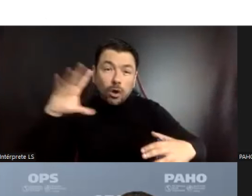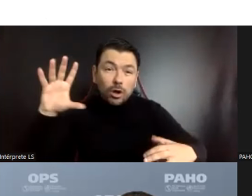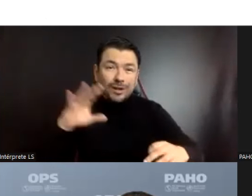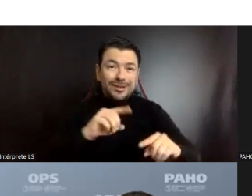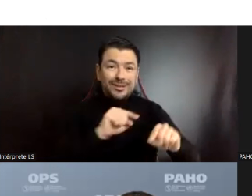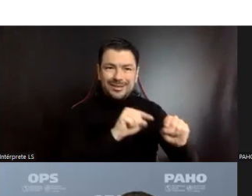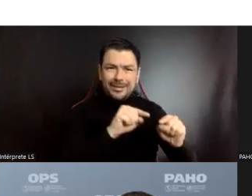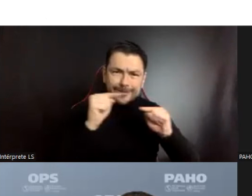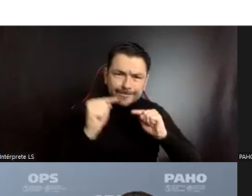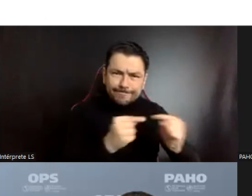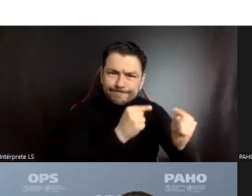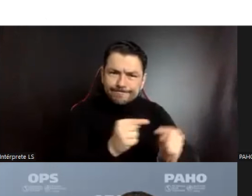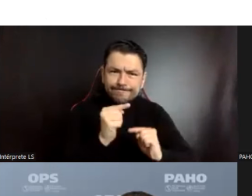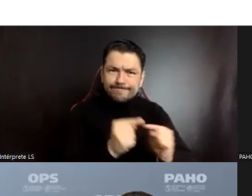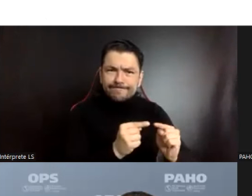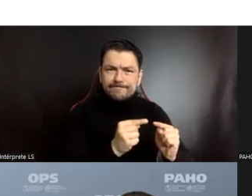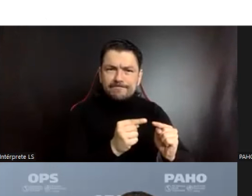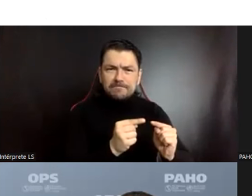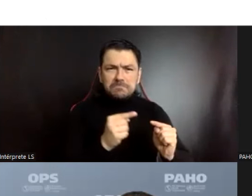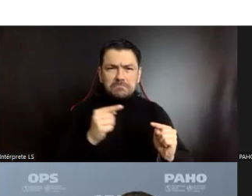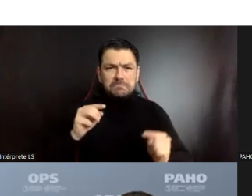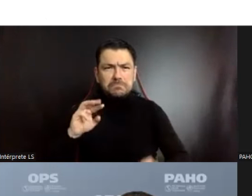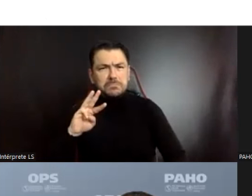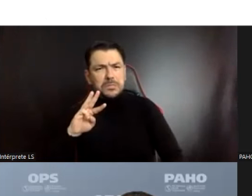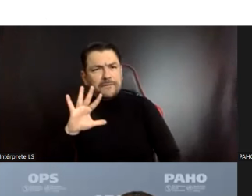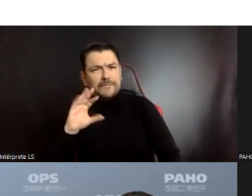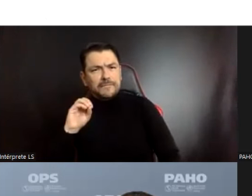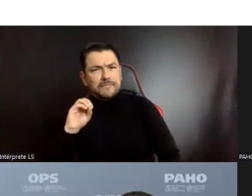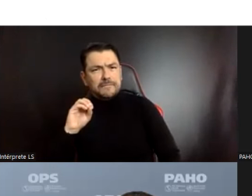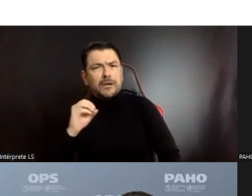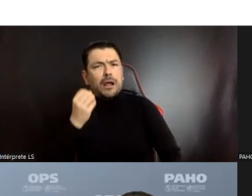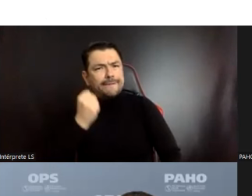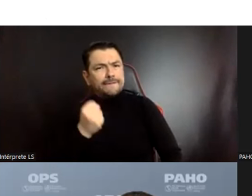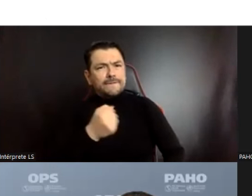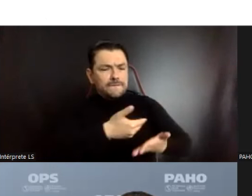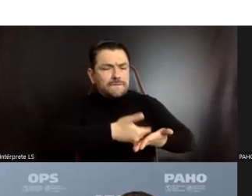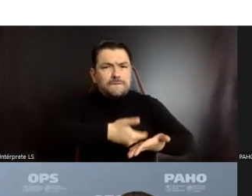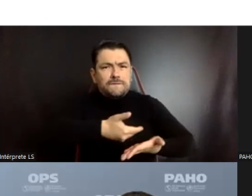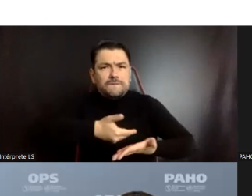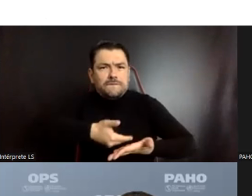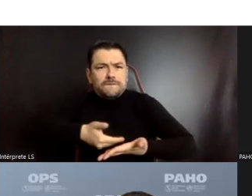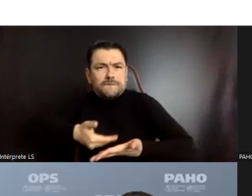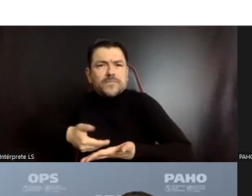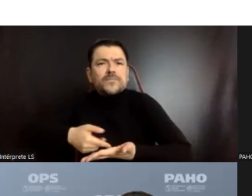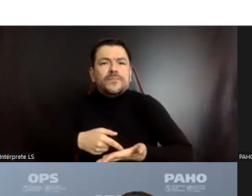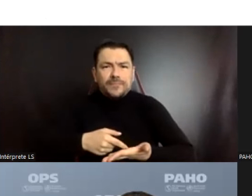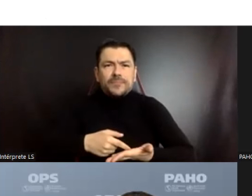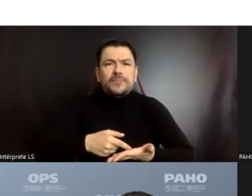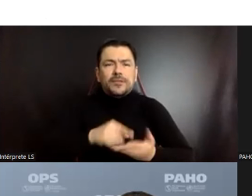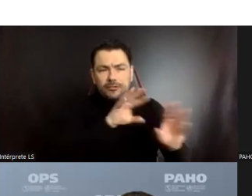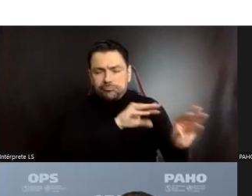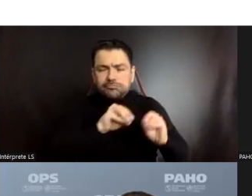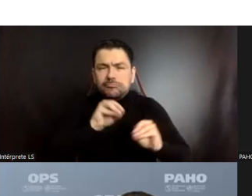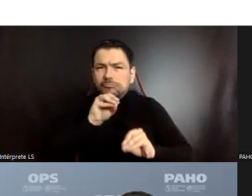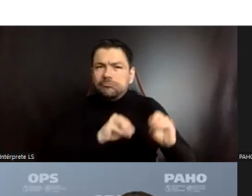de 350 reportes para construir estos sistemas resilientes, junto con esos cientos